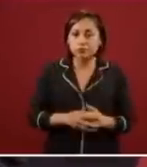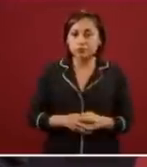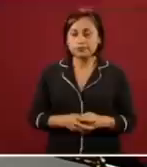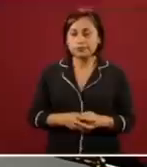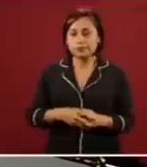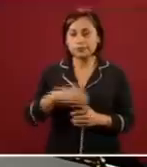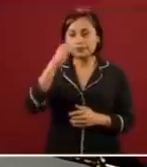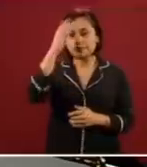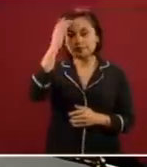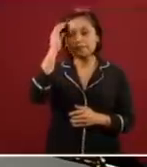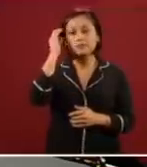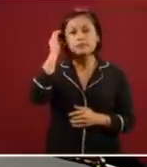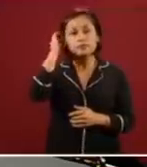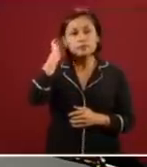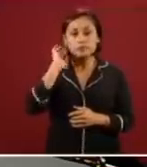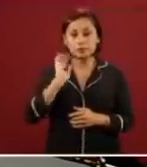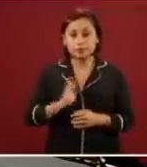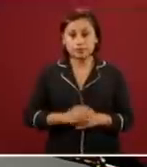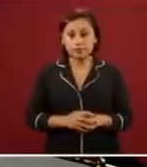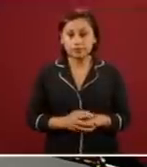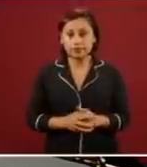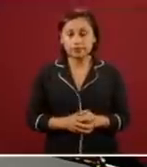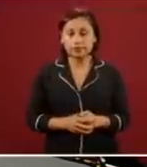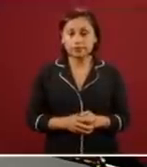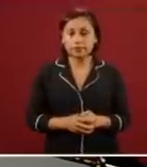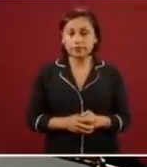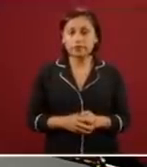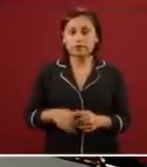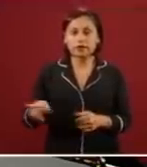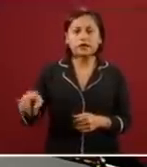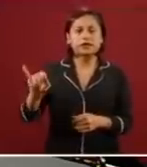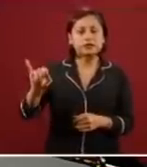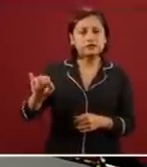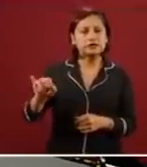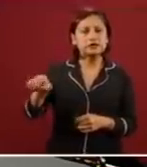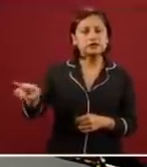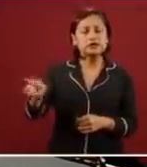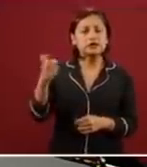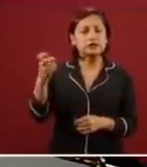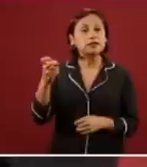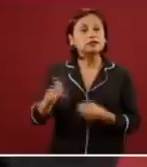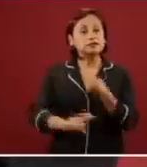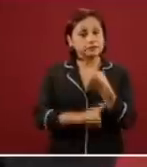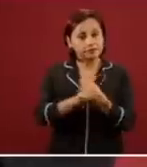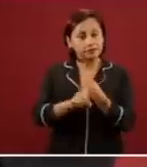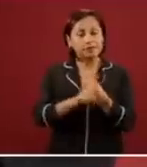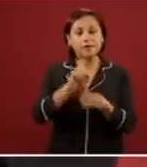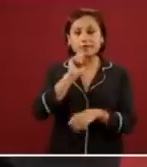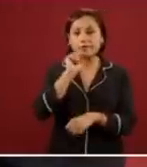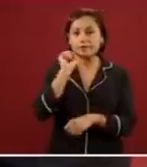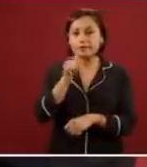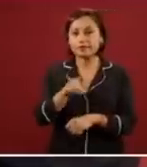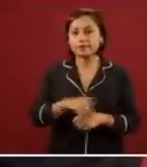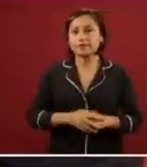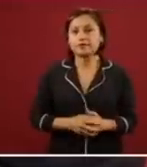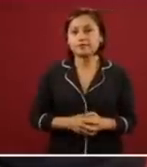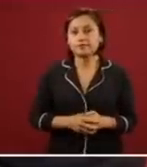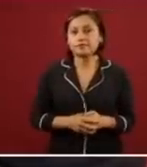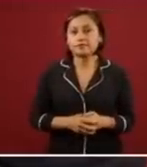Sí, que eso es lo otro también, ¿sí? Que que deben de